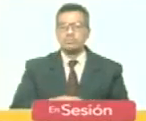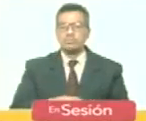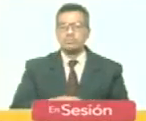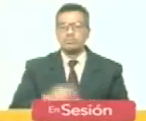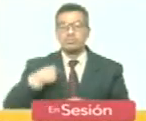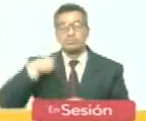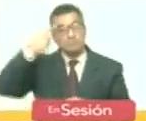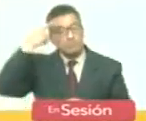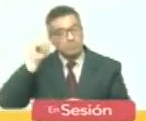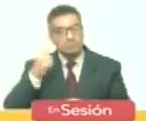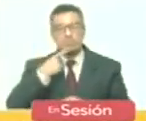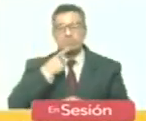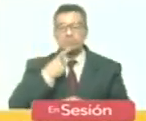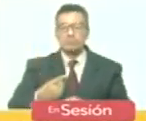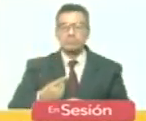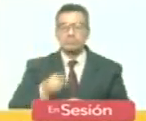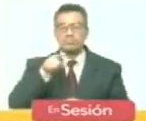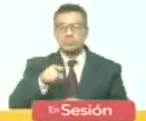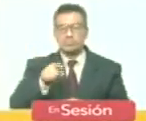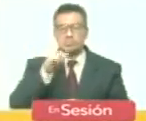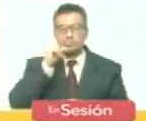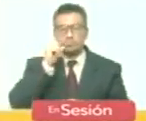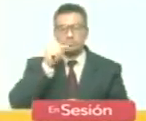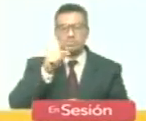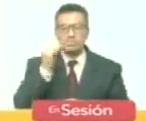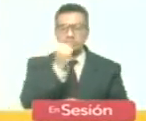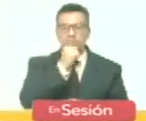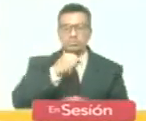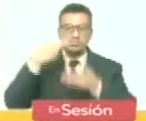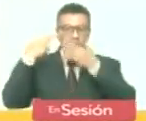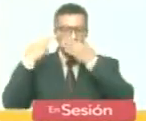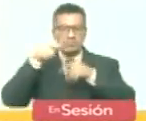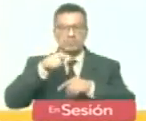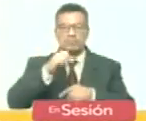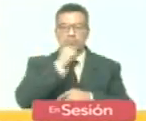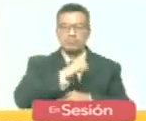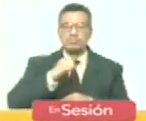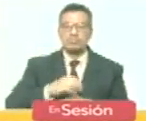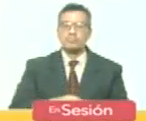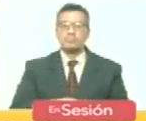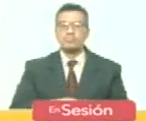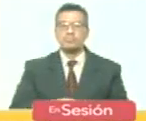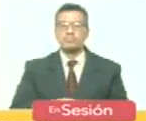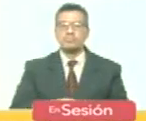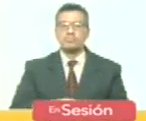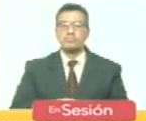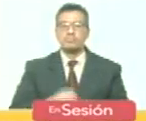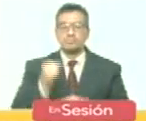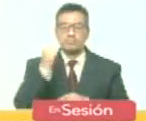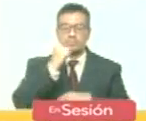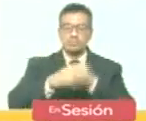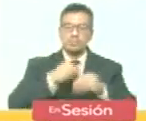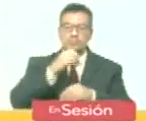Según confesión de estos terroristas, de estos homicidas, el